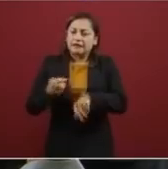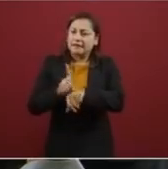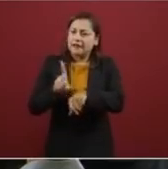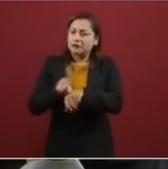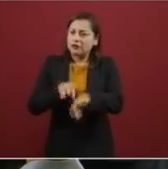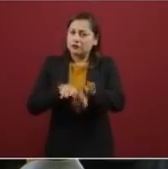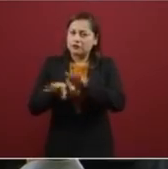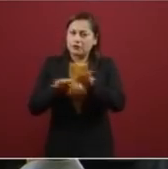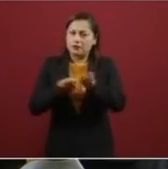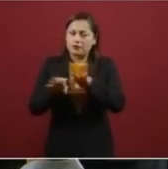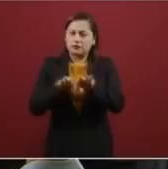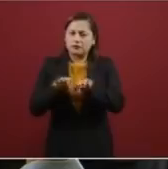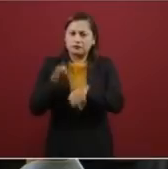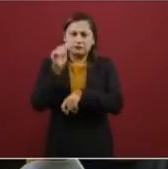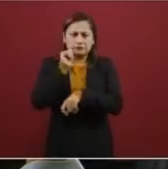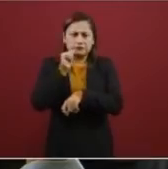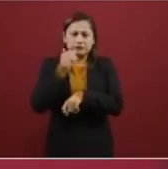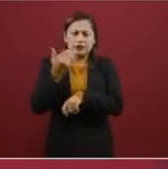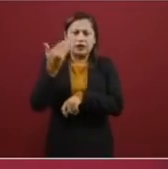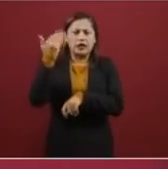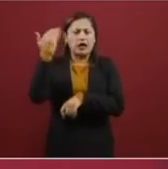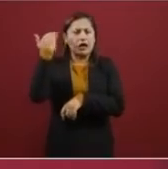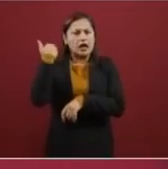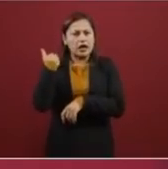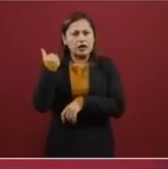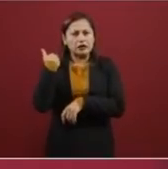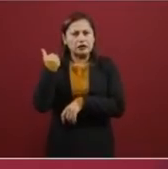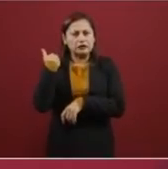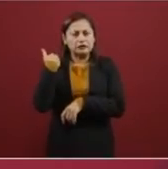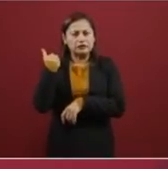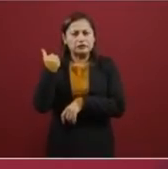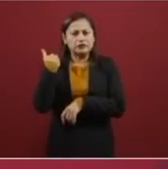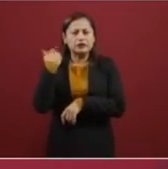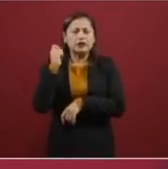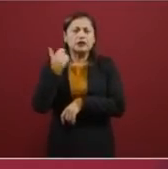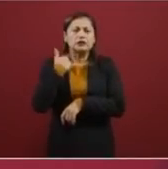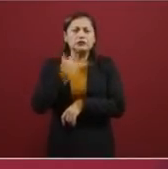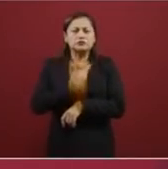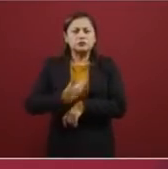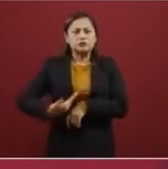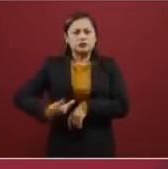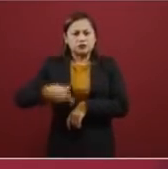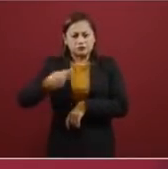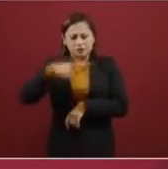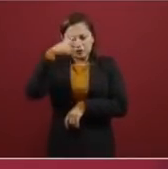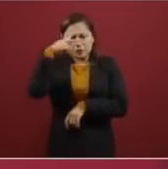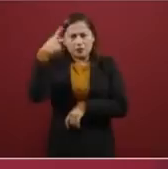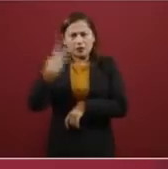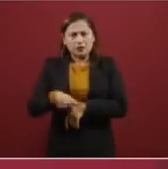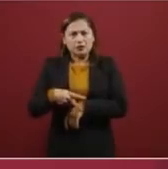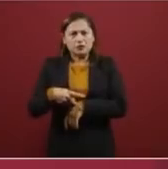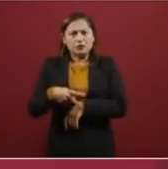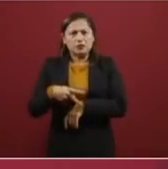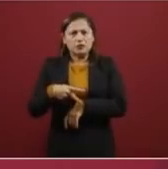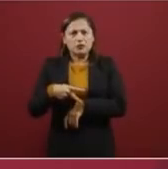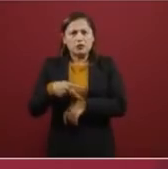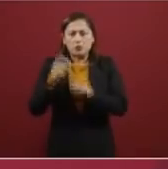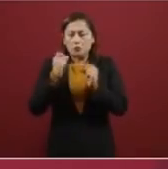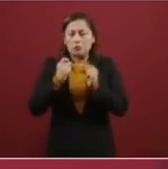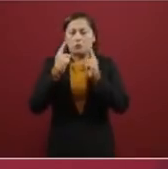pasados. Antes, los presidentes no se levantaban temprano